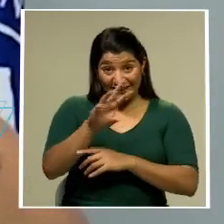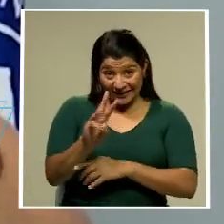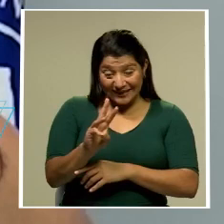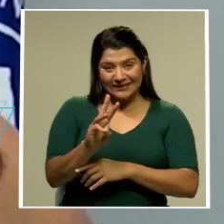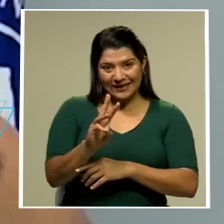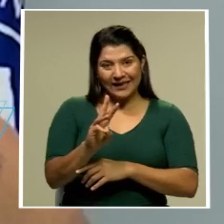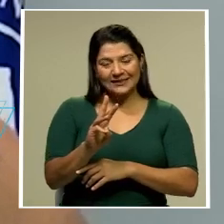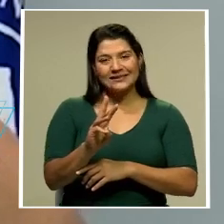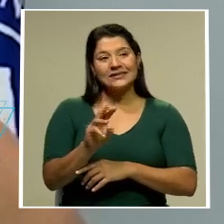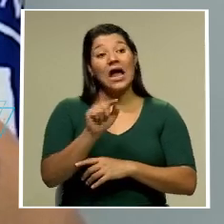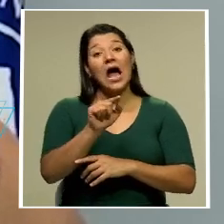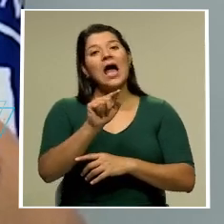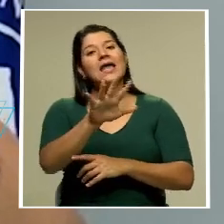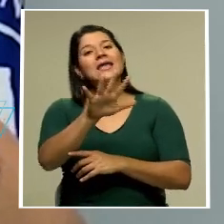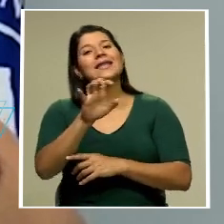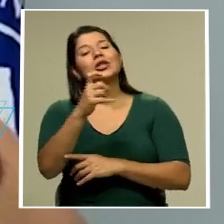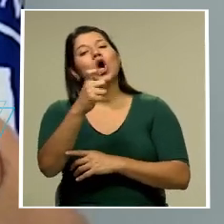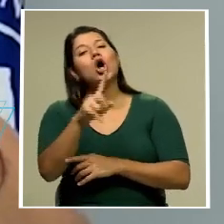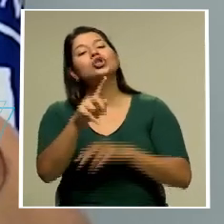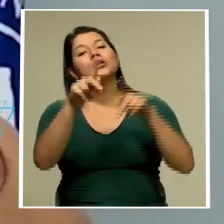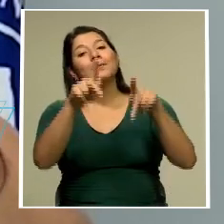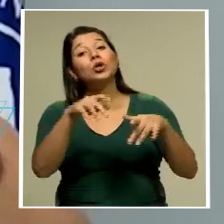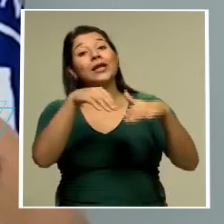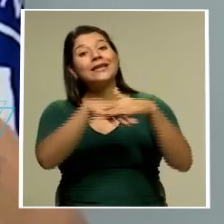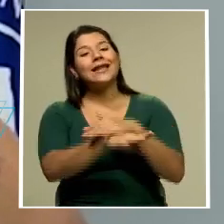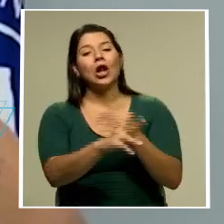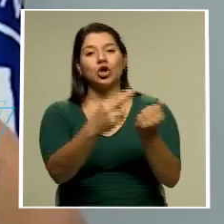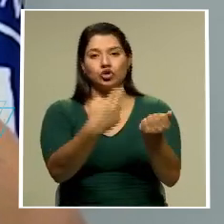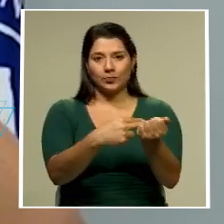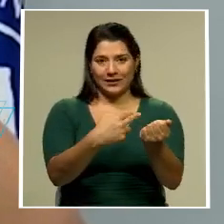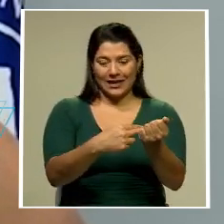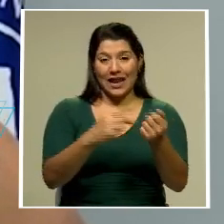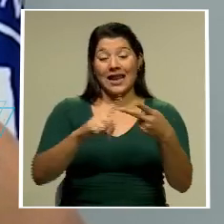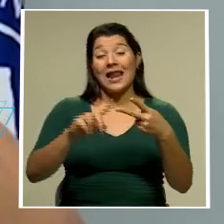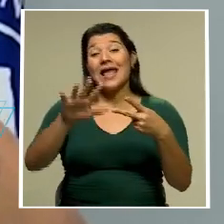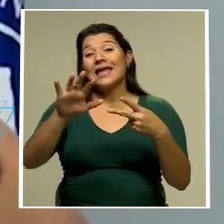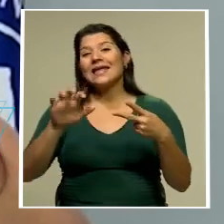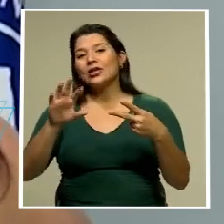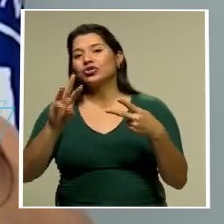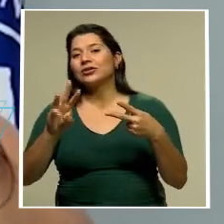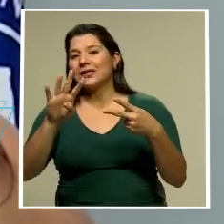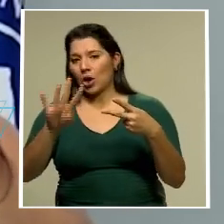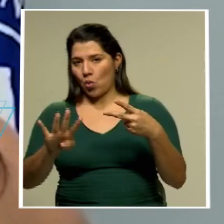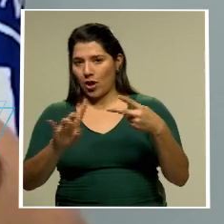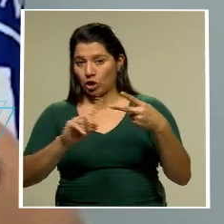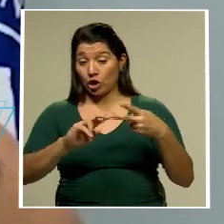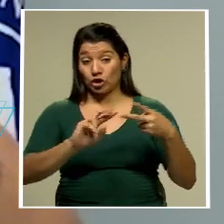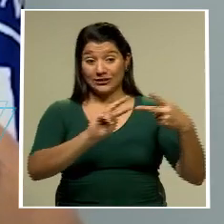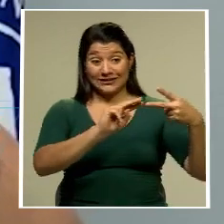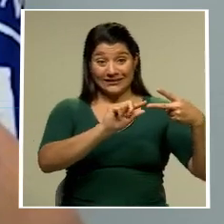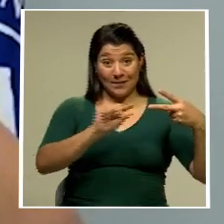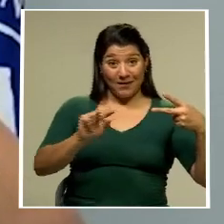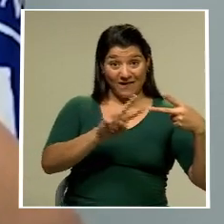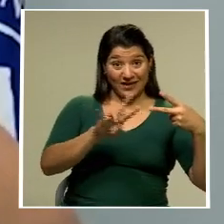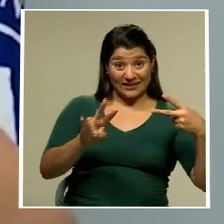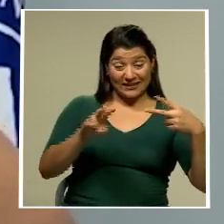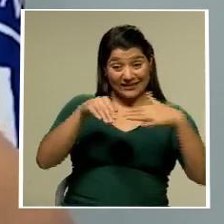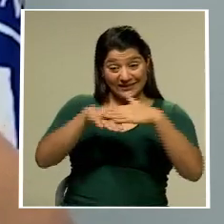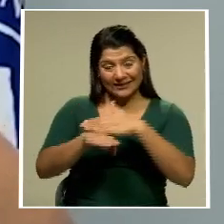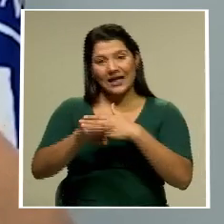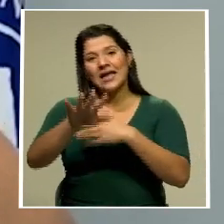registraron 511 ingresos hospitalarios y 564 para la semana 27.